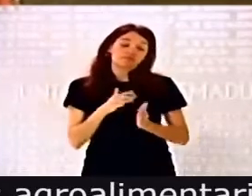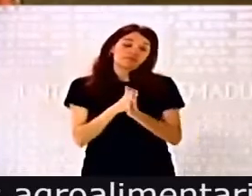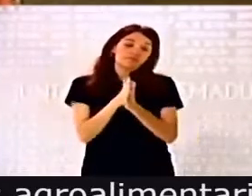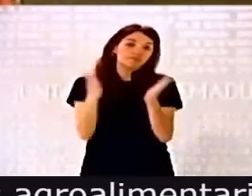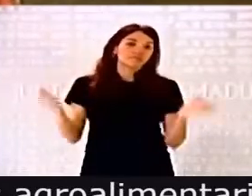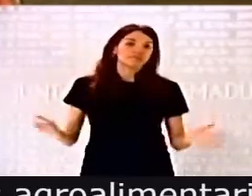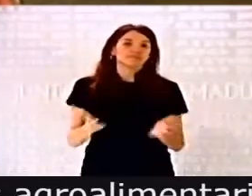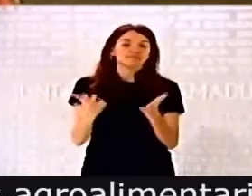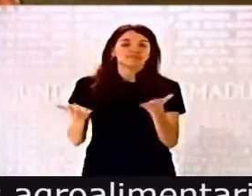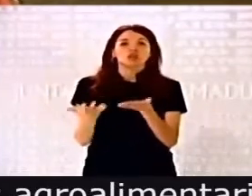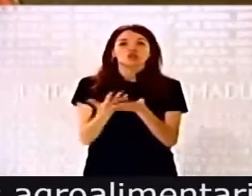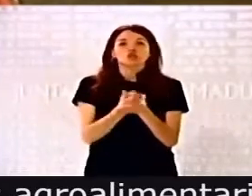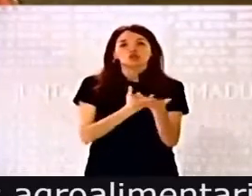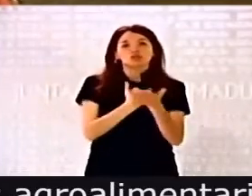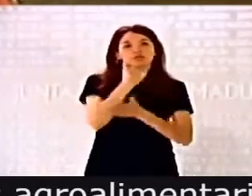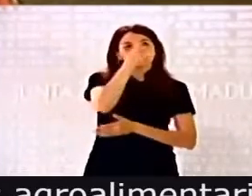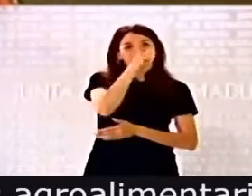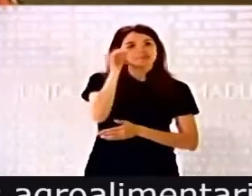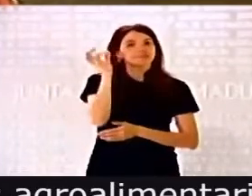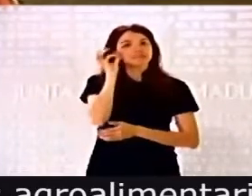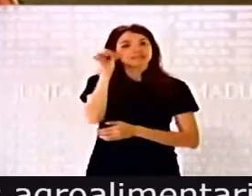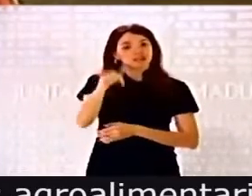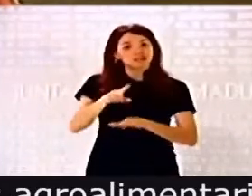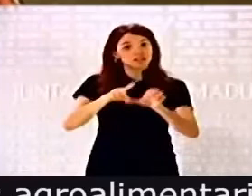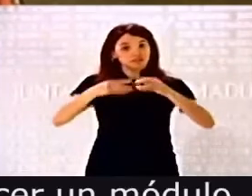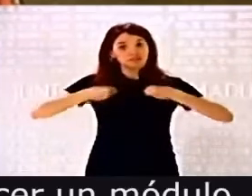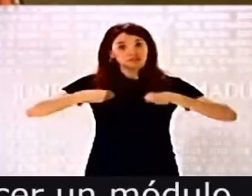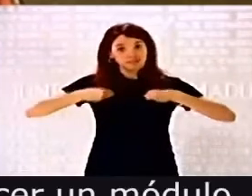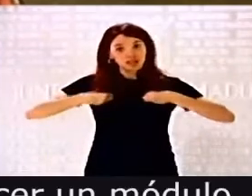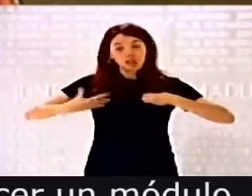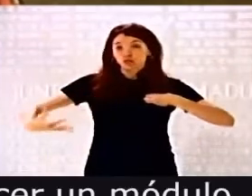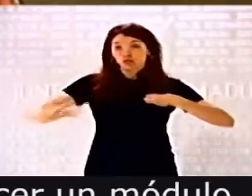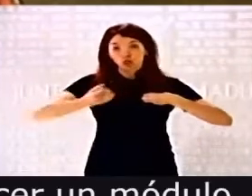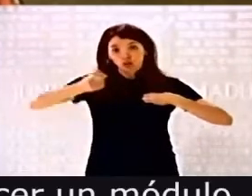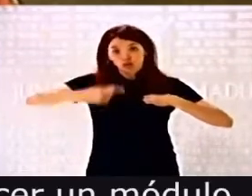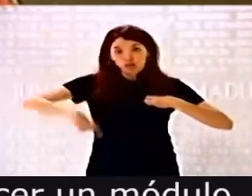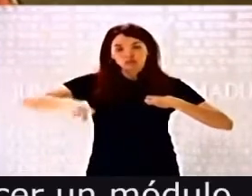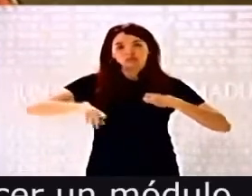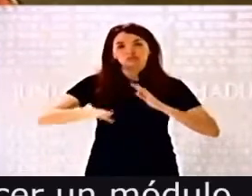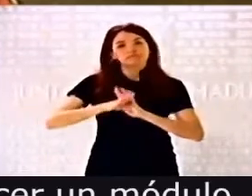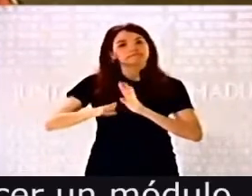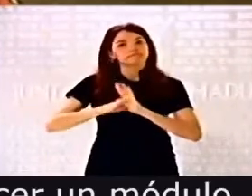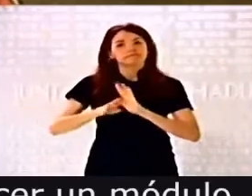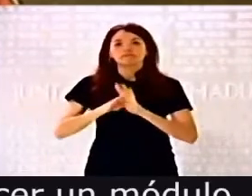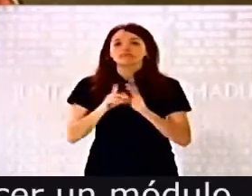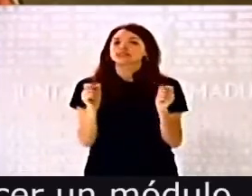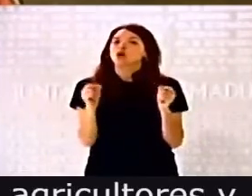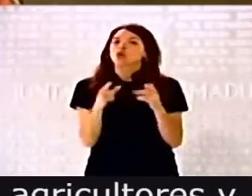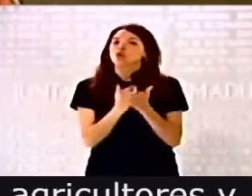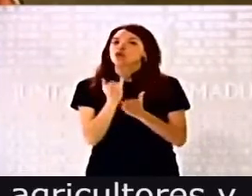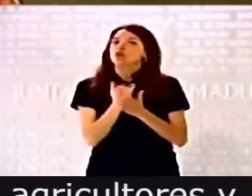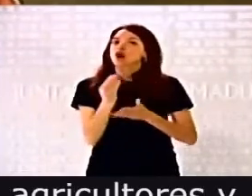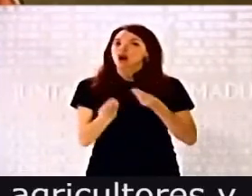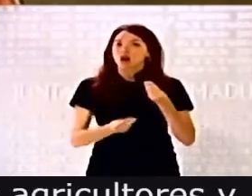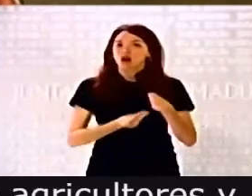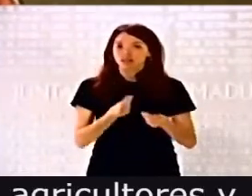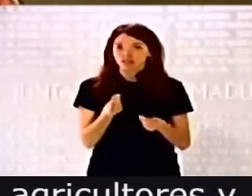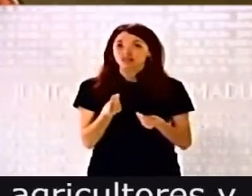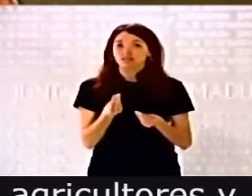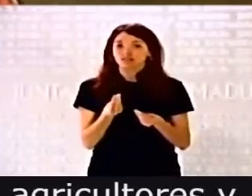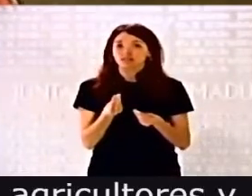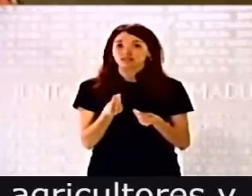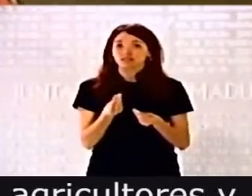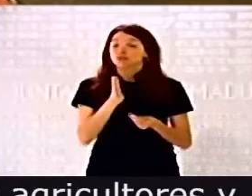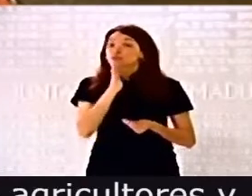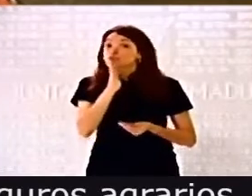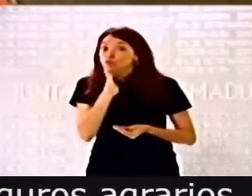a que todos los agricultores y agricultoras de esta región sigan haciendo los seguros agrarios, porque es la mejor